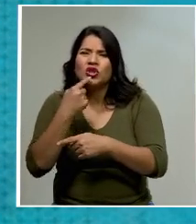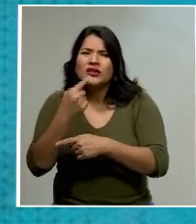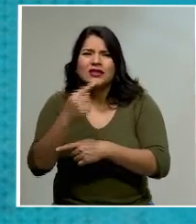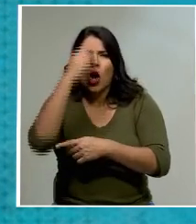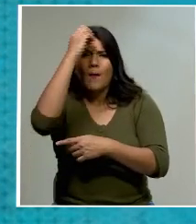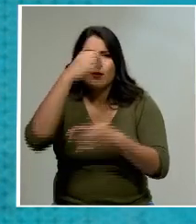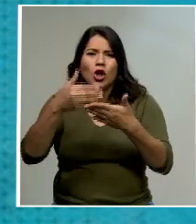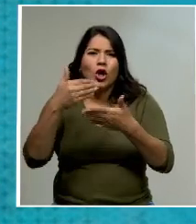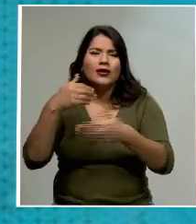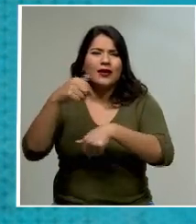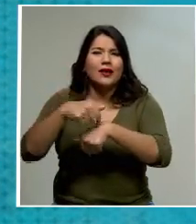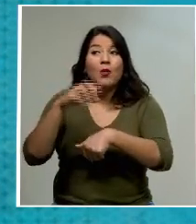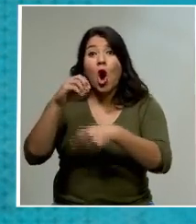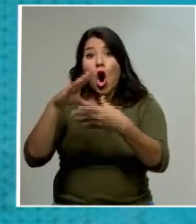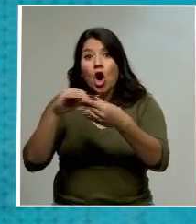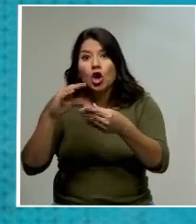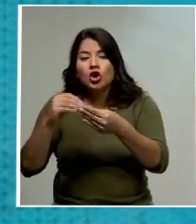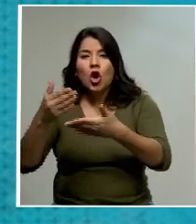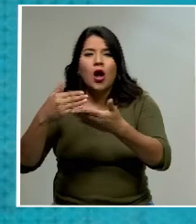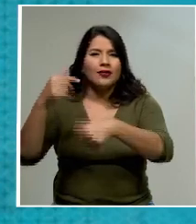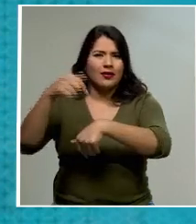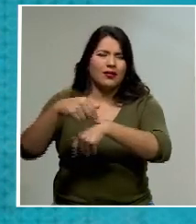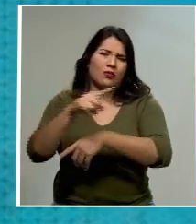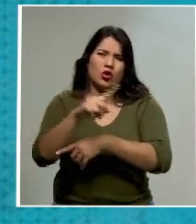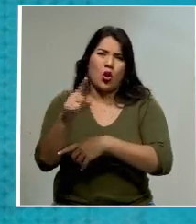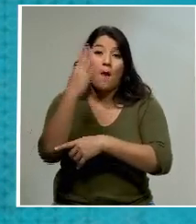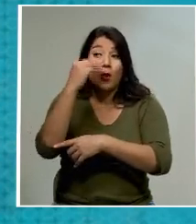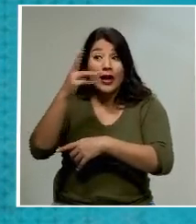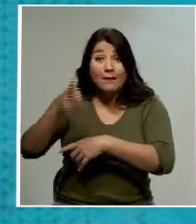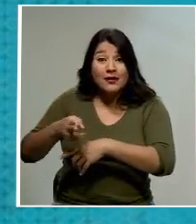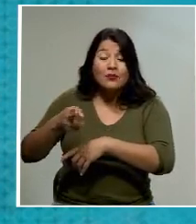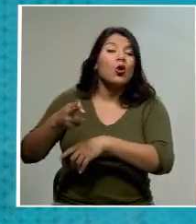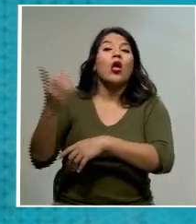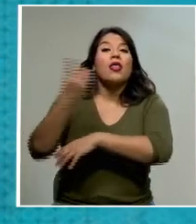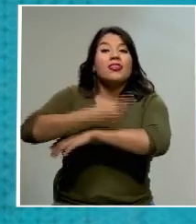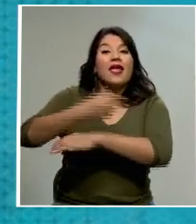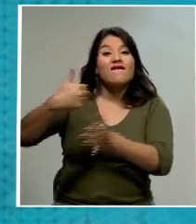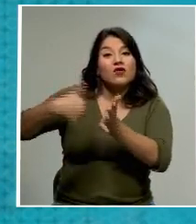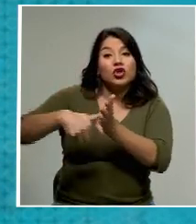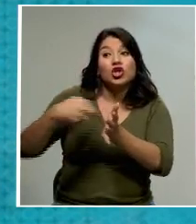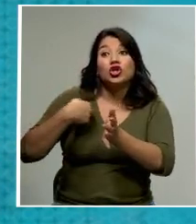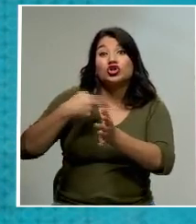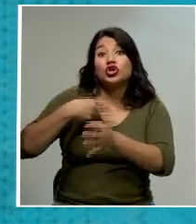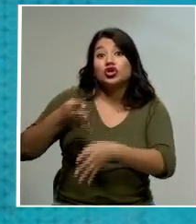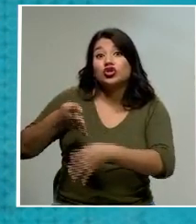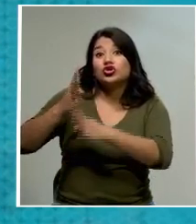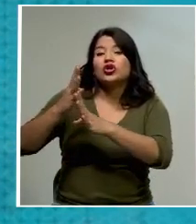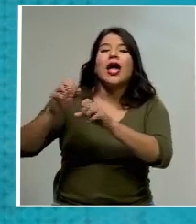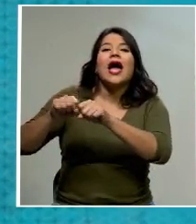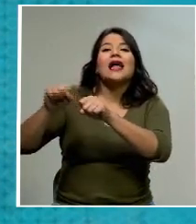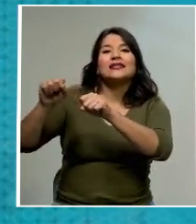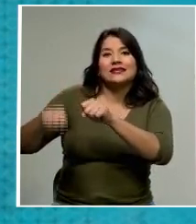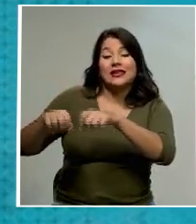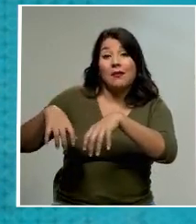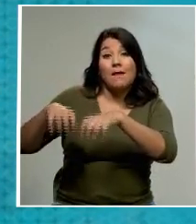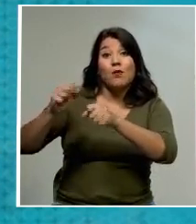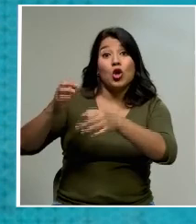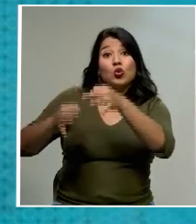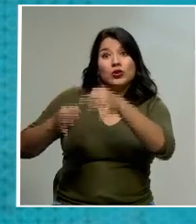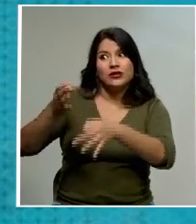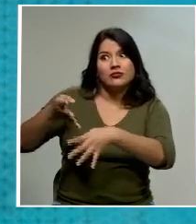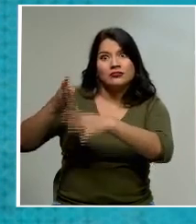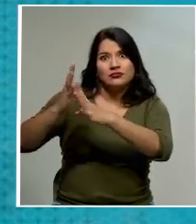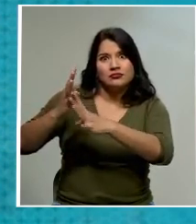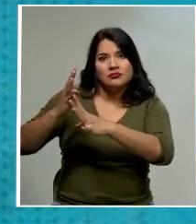fue dictada y desde el propio día de la votación, él por tanto se subió al sistema de consulta en línea del Poder Judicial para